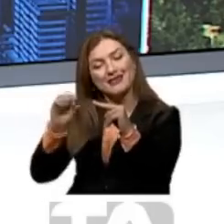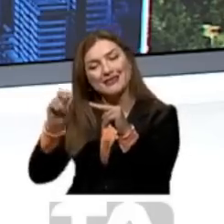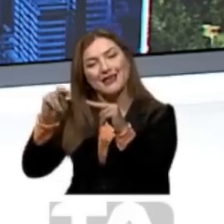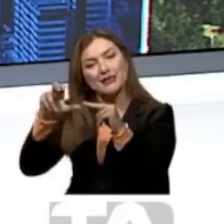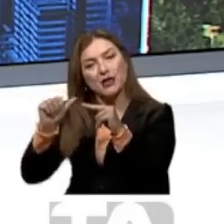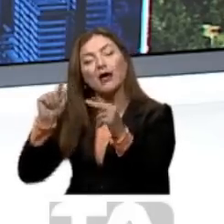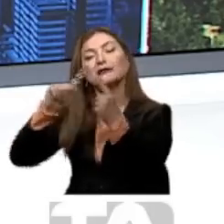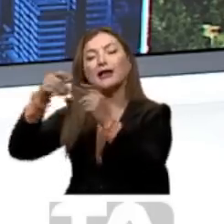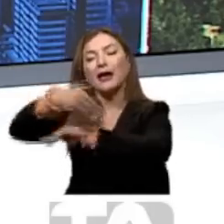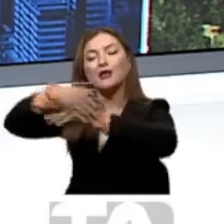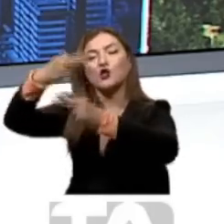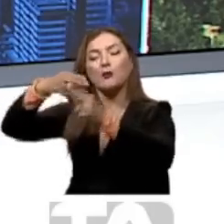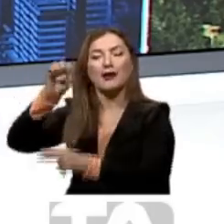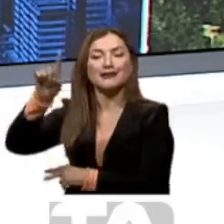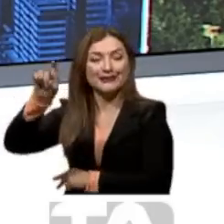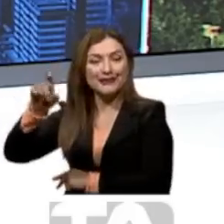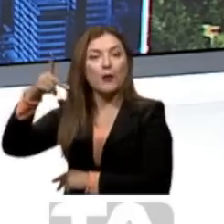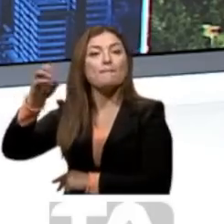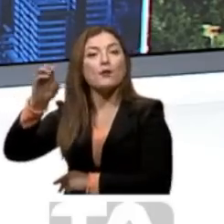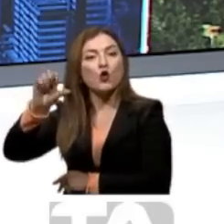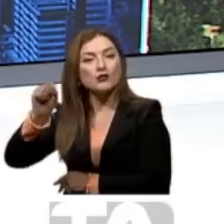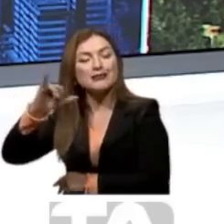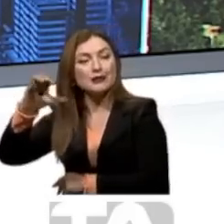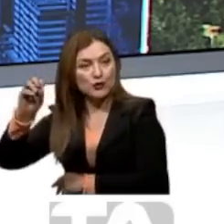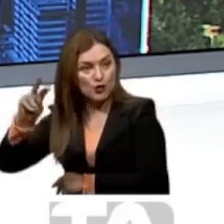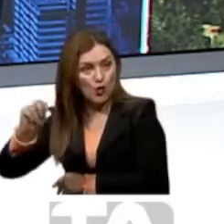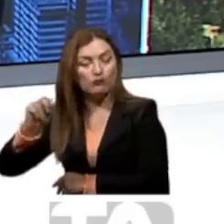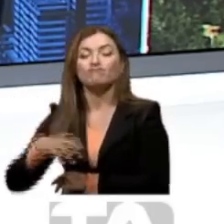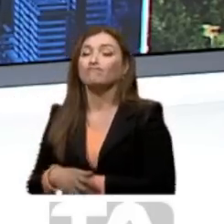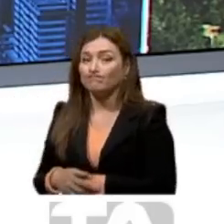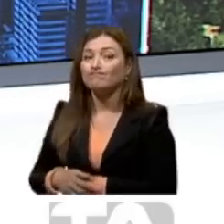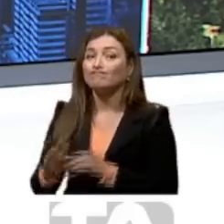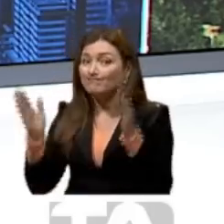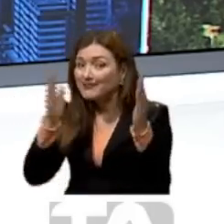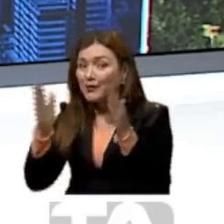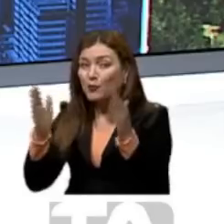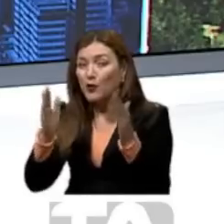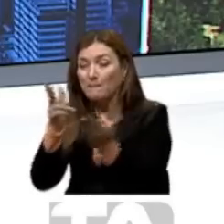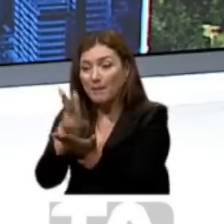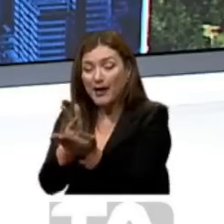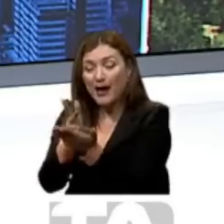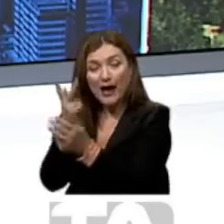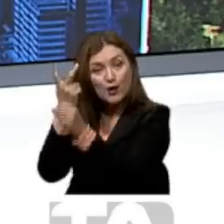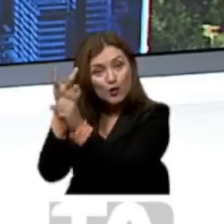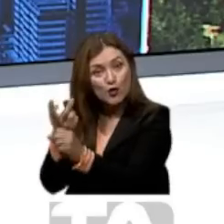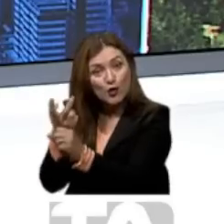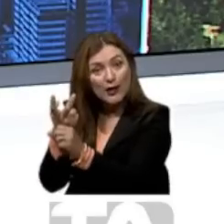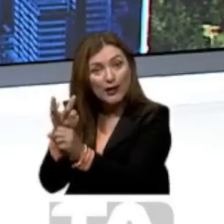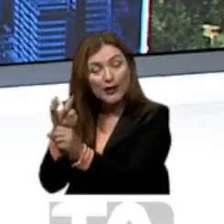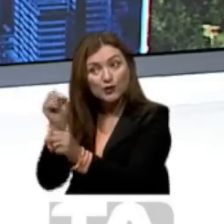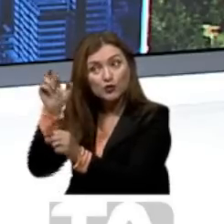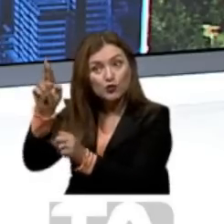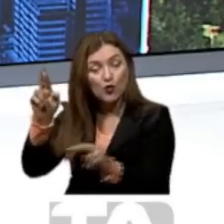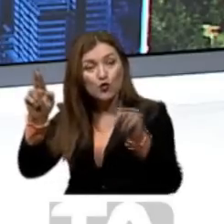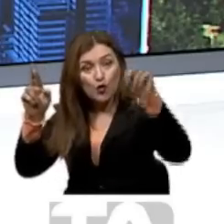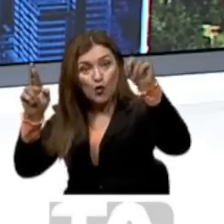La Exposición. Como medidas temporales por estos cierres, también se ha decidido suspender las paradas del trolebús en sentido